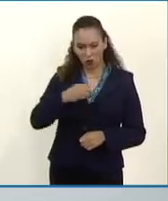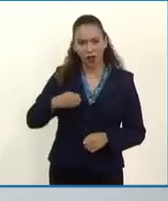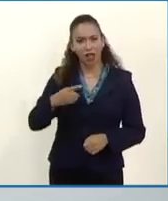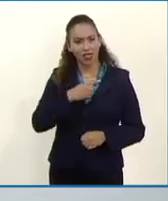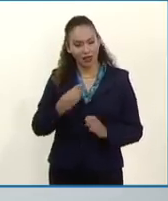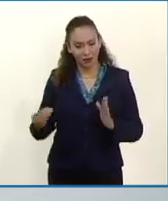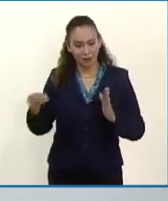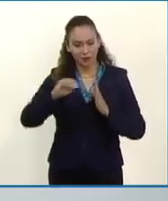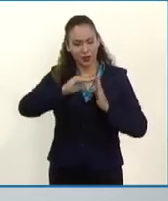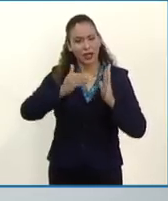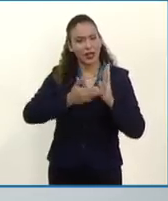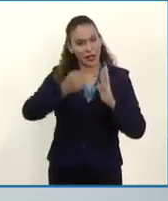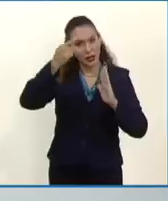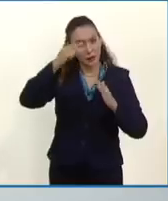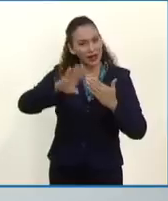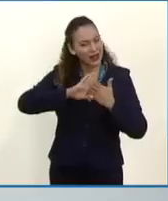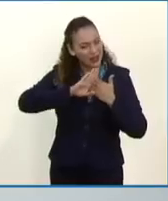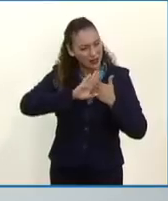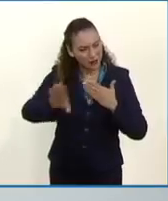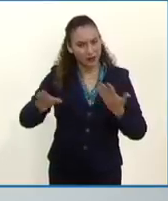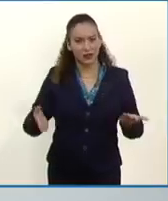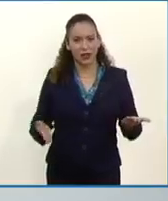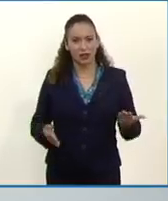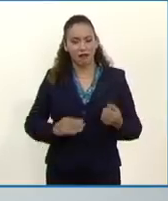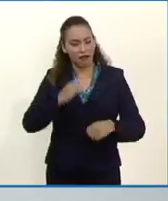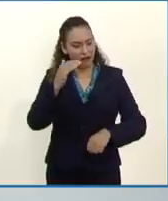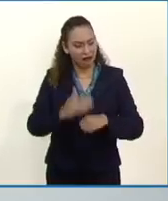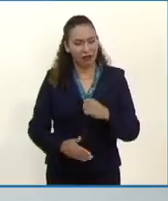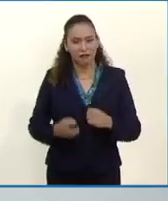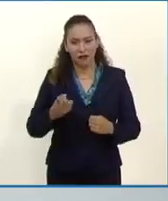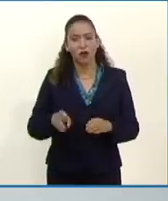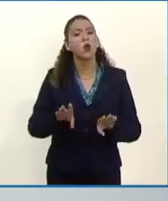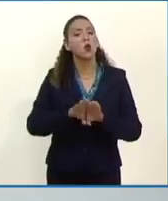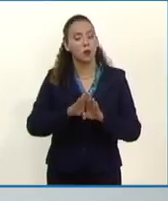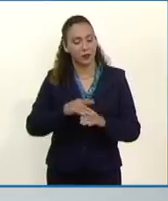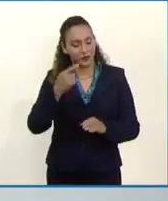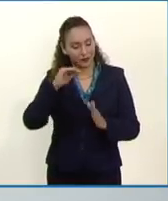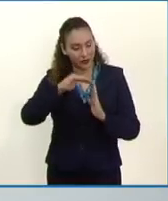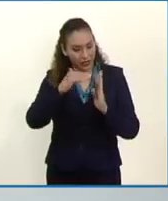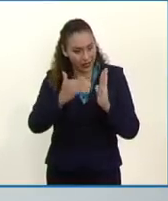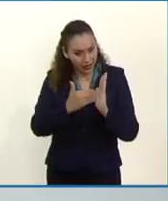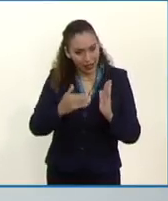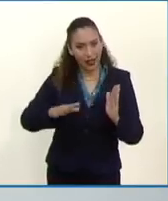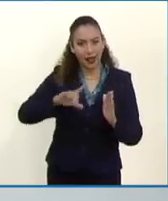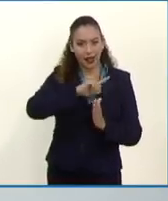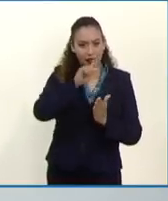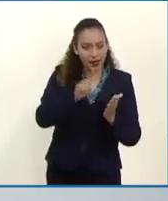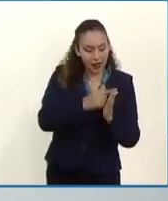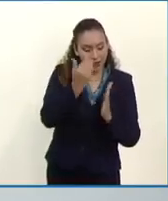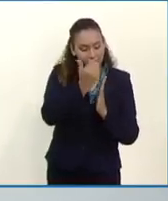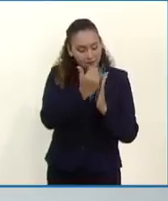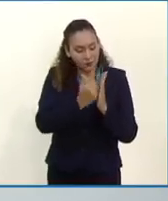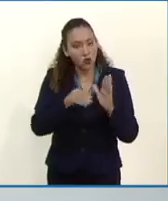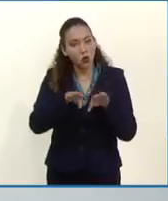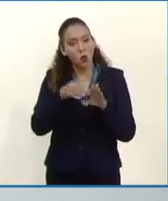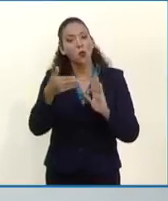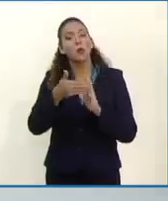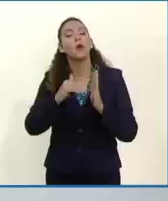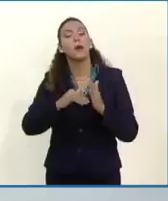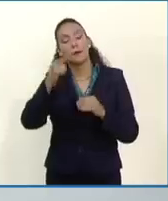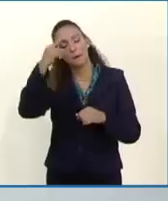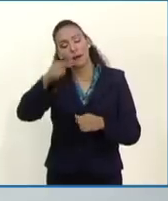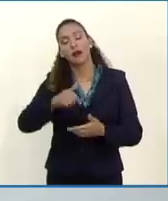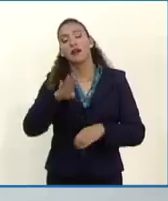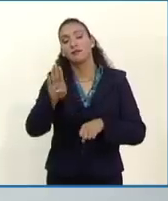una estrategia integral para erradicarlo, con un enfoque integral, estructural, interseccional, atendiendo precisamente a causas y contextos